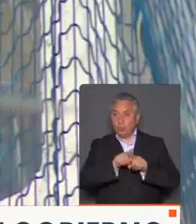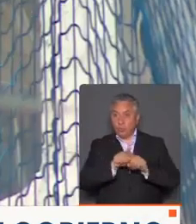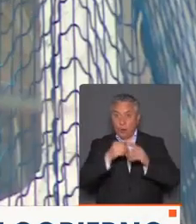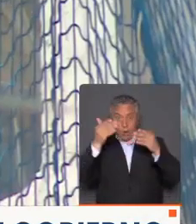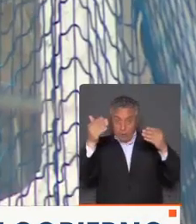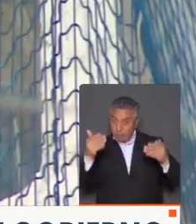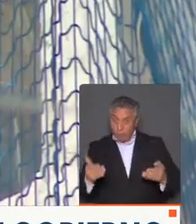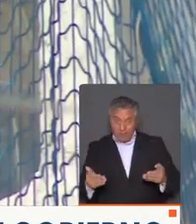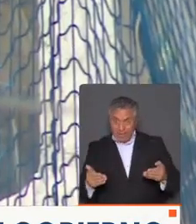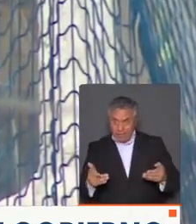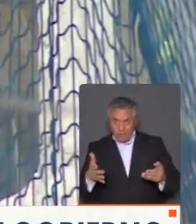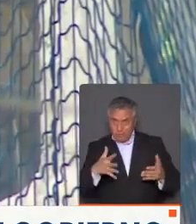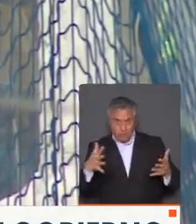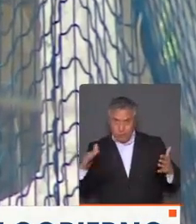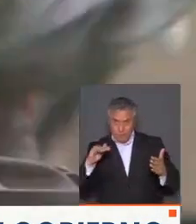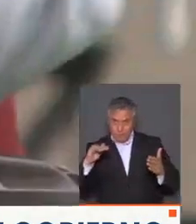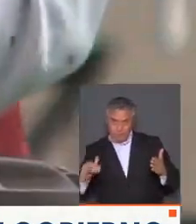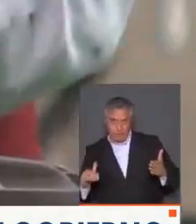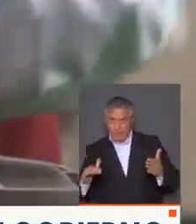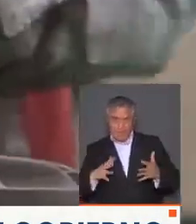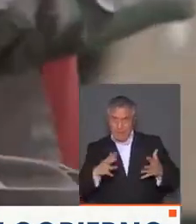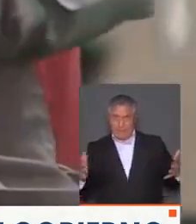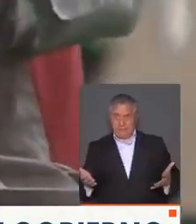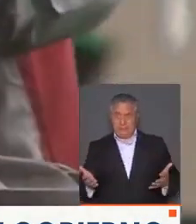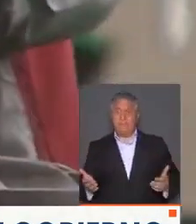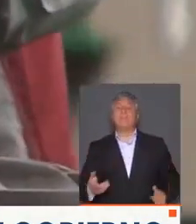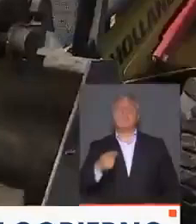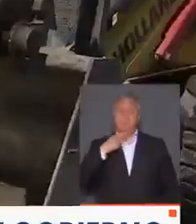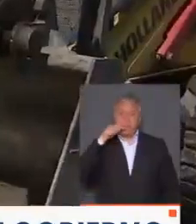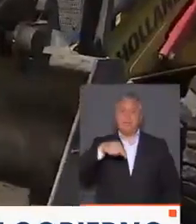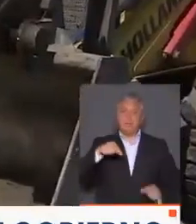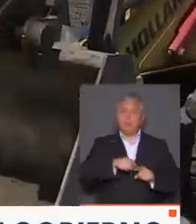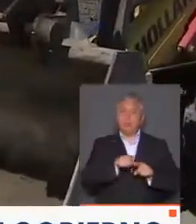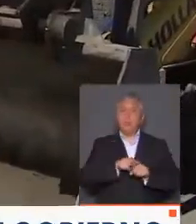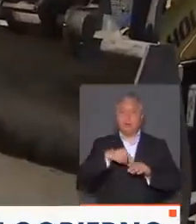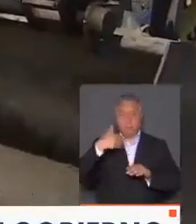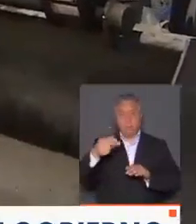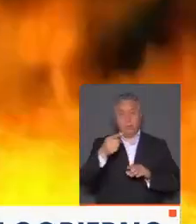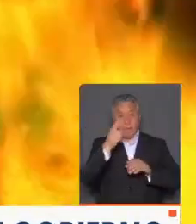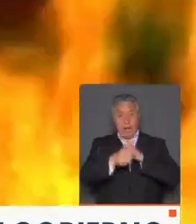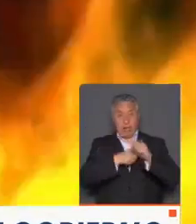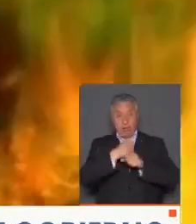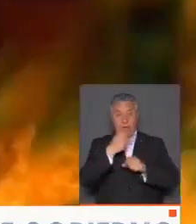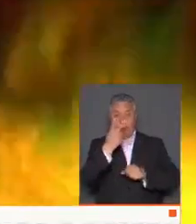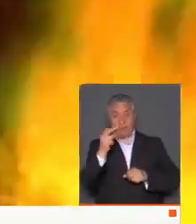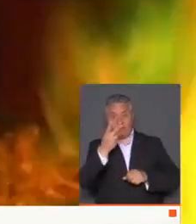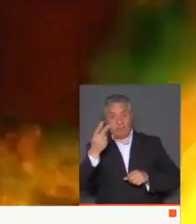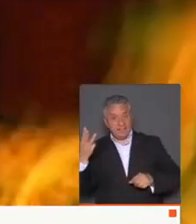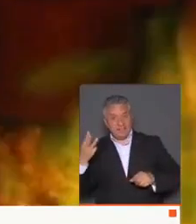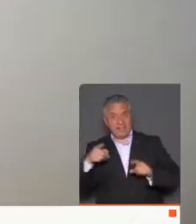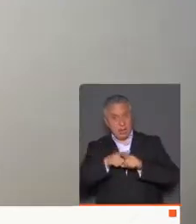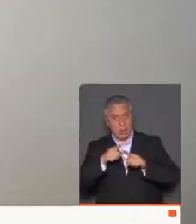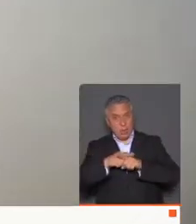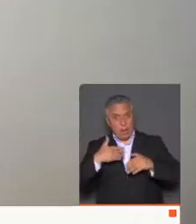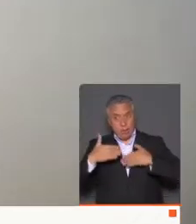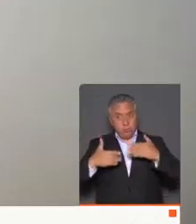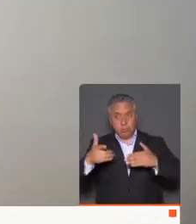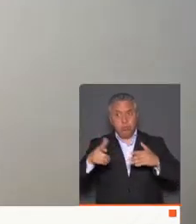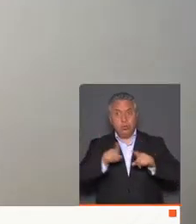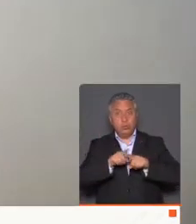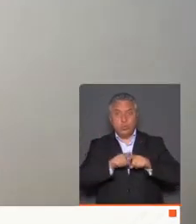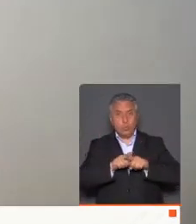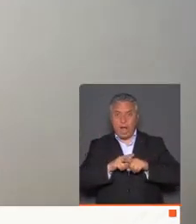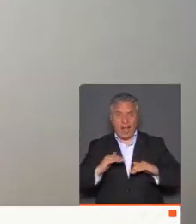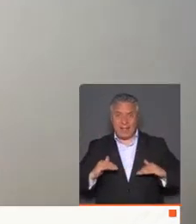la gran mayoría de la economía latinoamericanas se van a desacelerar durante el año 23 pero no van a entrar en un crecimiento negativo